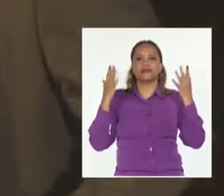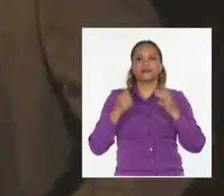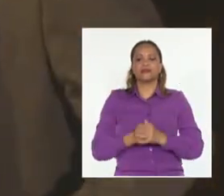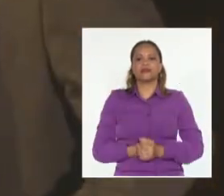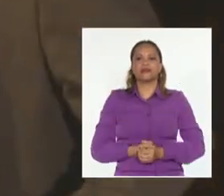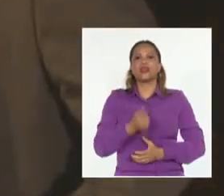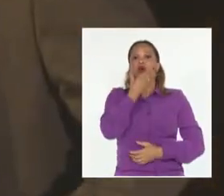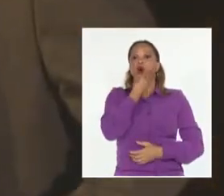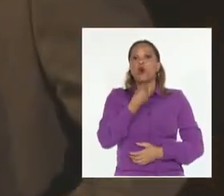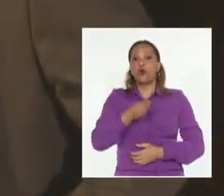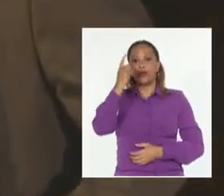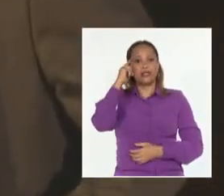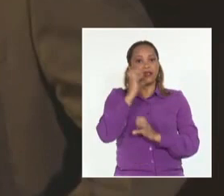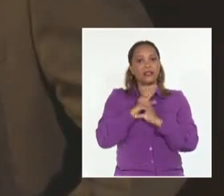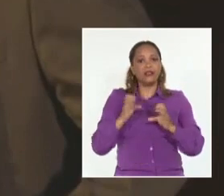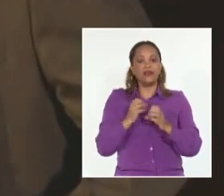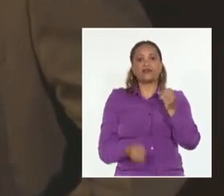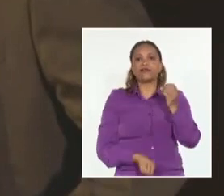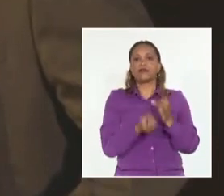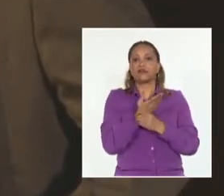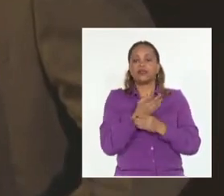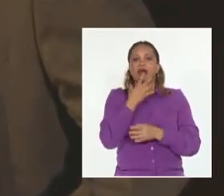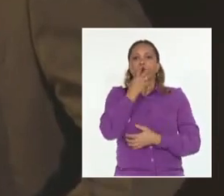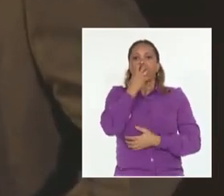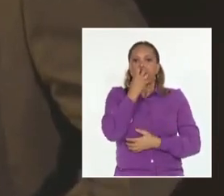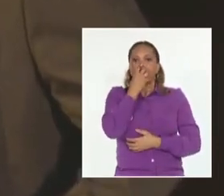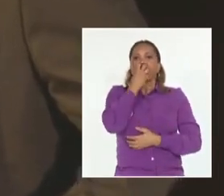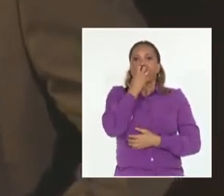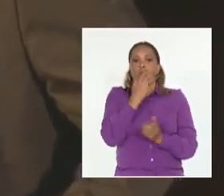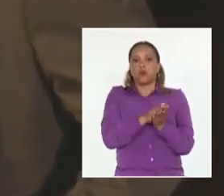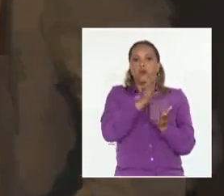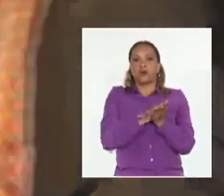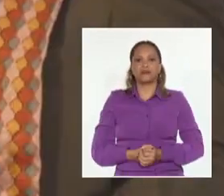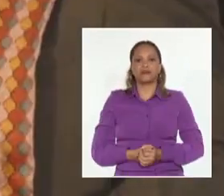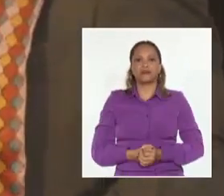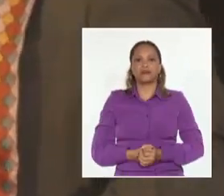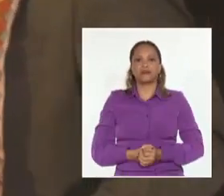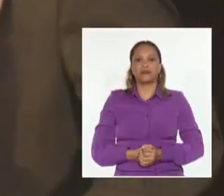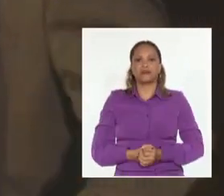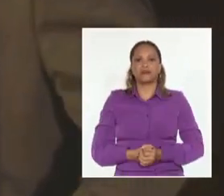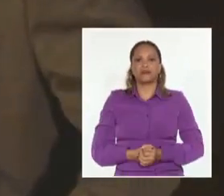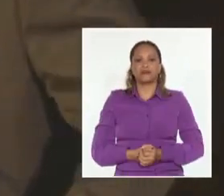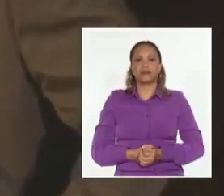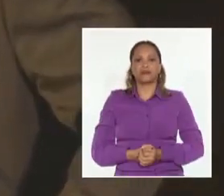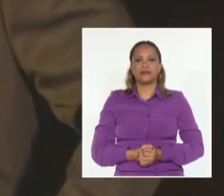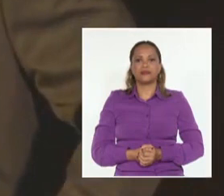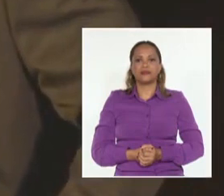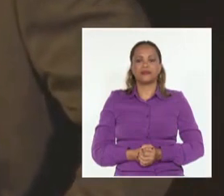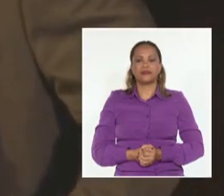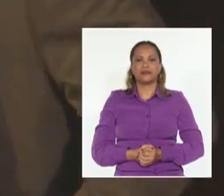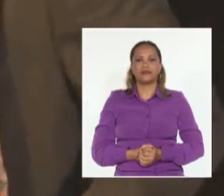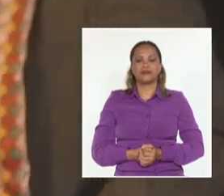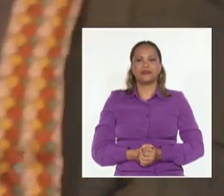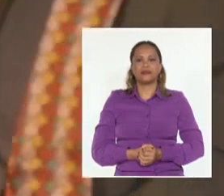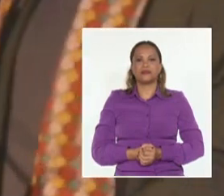Jóvenes científicos diseñaron y construyeron ventiladores pulmonares de altas prestaciones. Y así